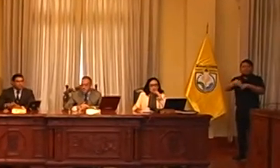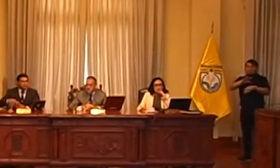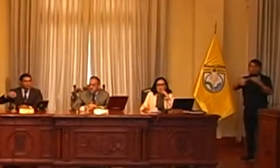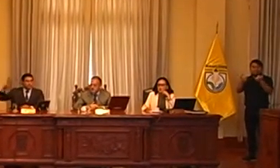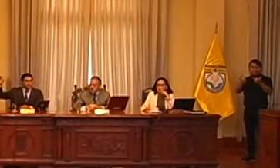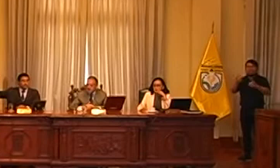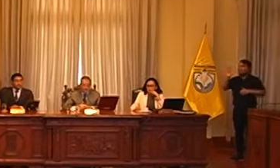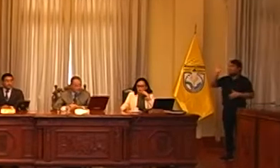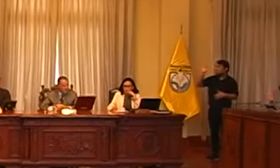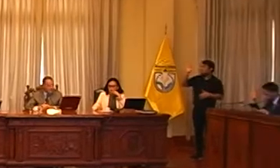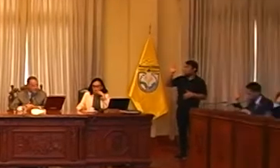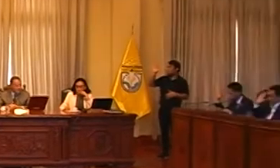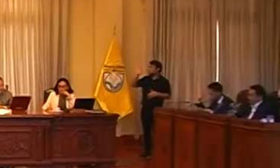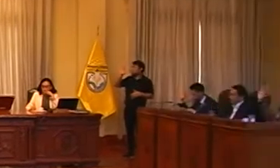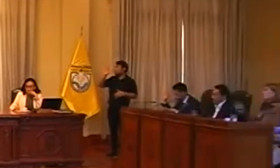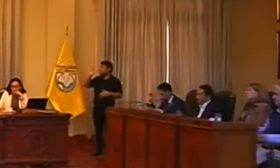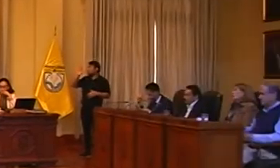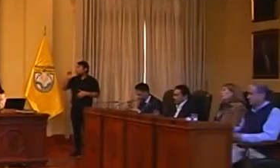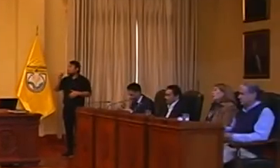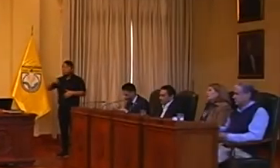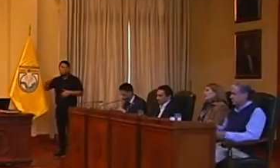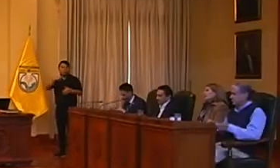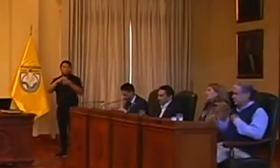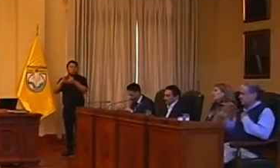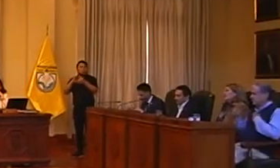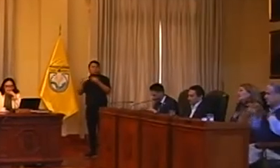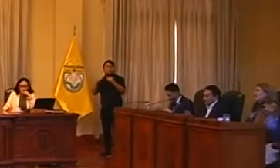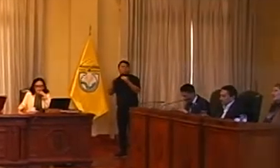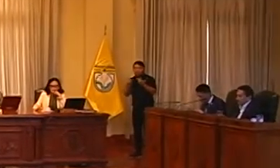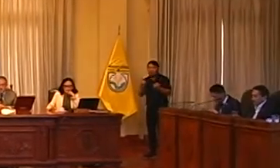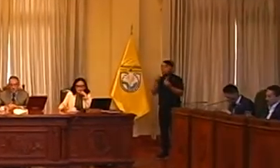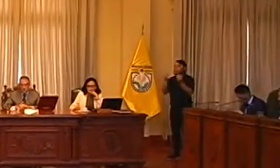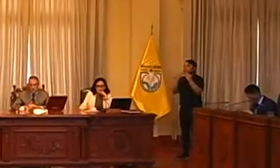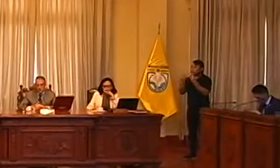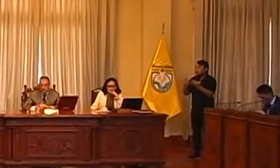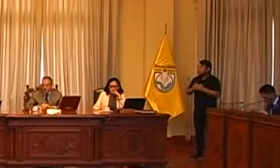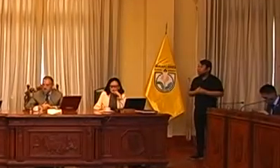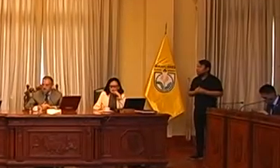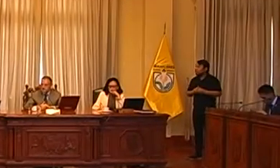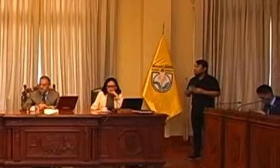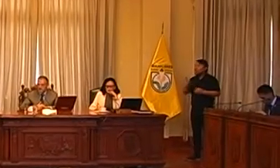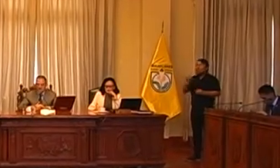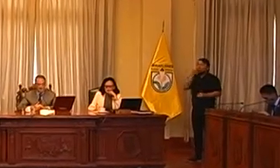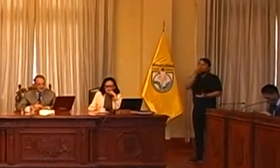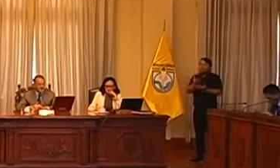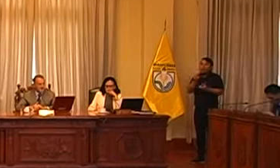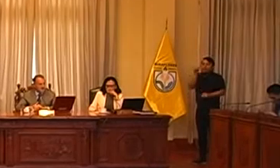conformidad, se aprueba también por unanimidad de votos. Muchísimas gracias, un buen fin